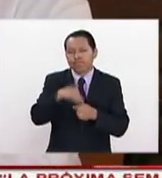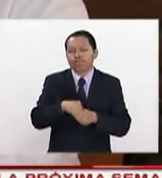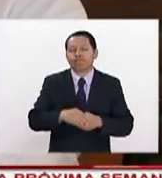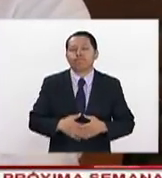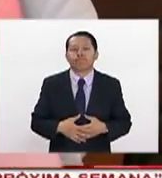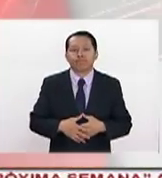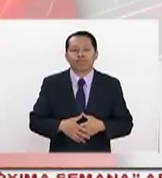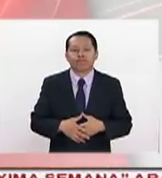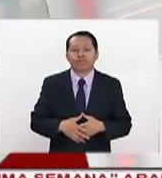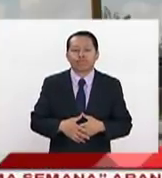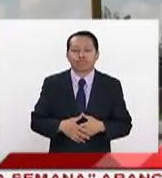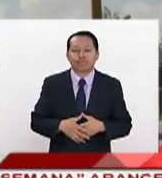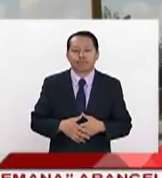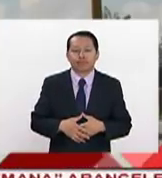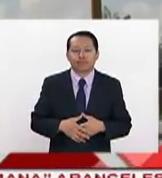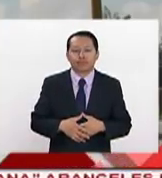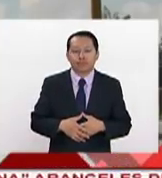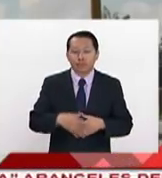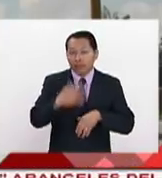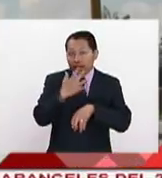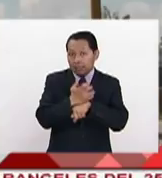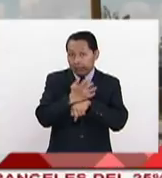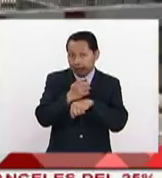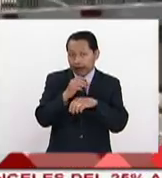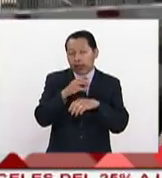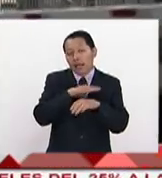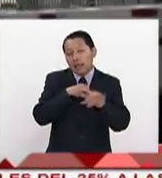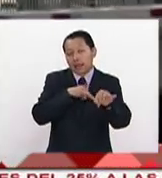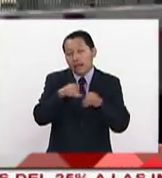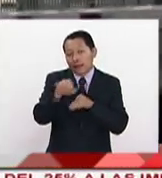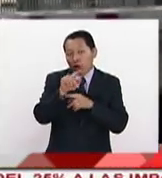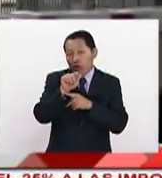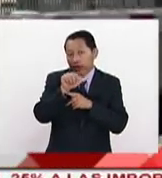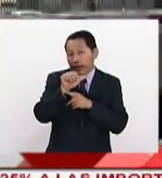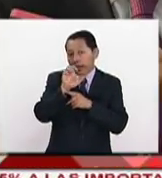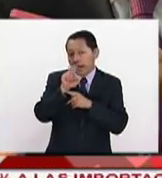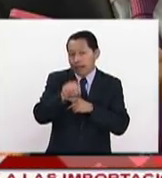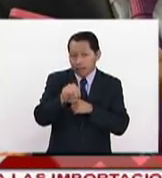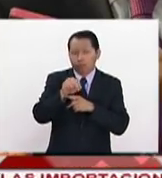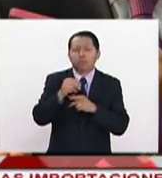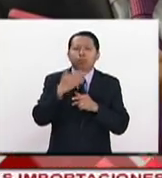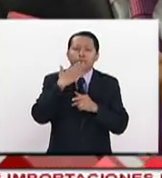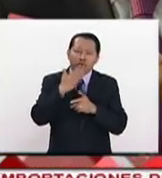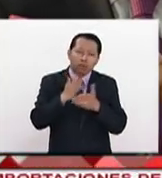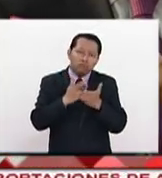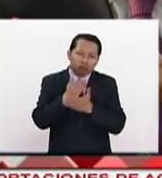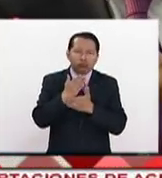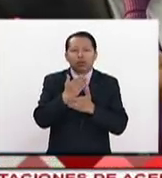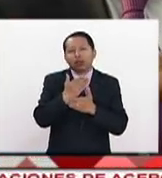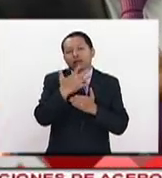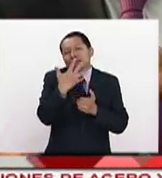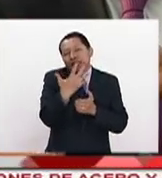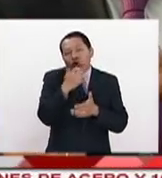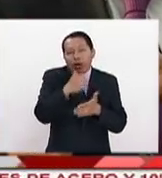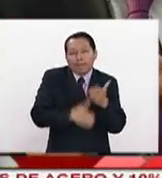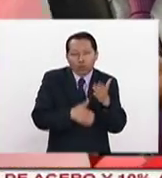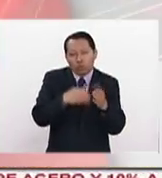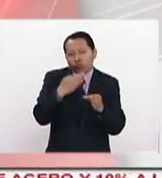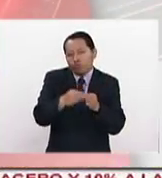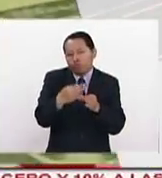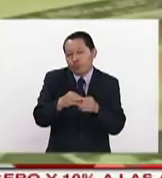electoral. La 5ª jornada del trabajo del Telecán concluye con avances en más de 5 capítulos.